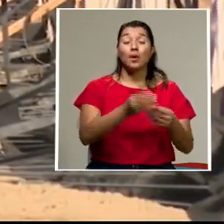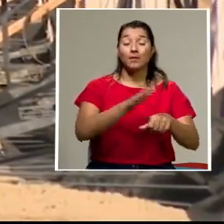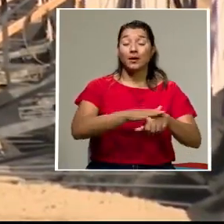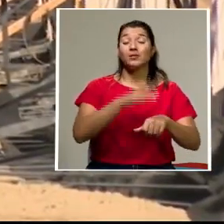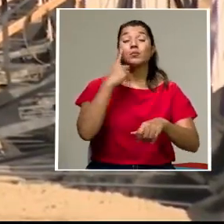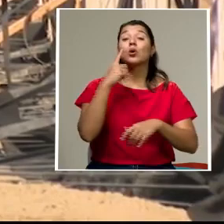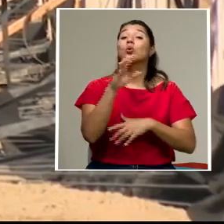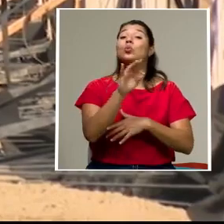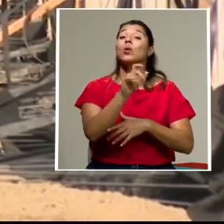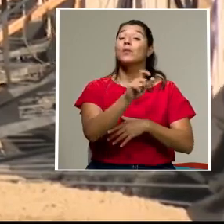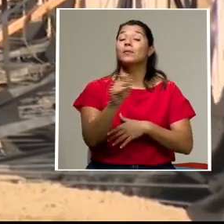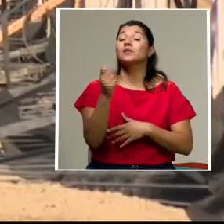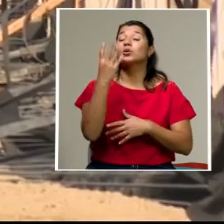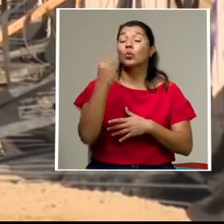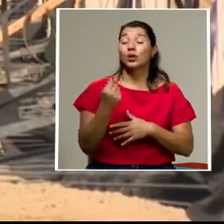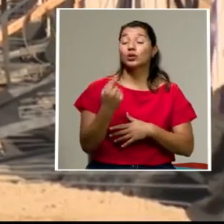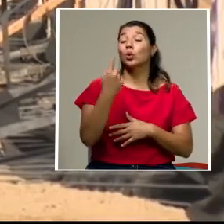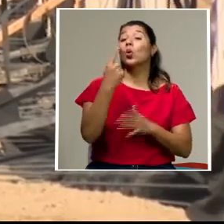por un monto de